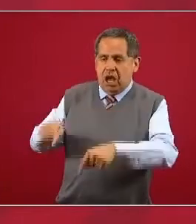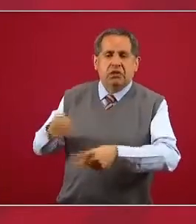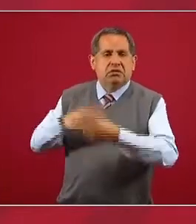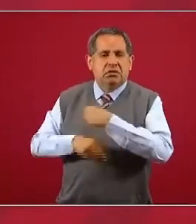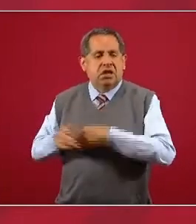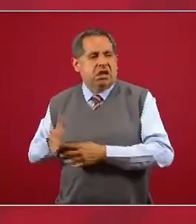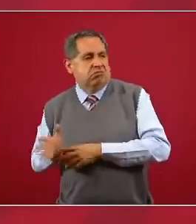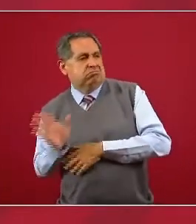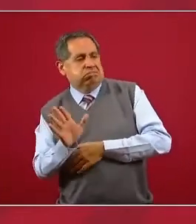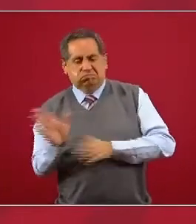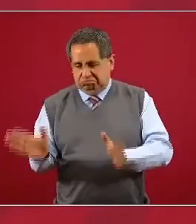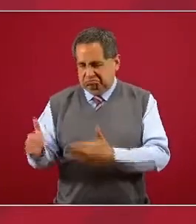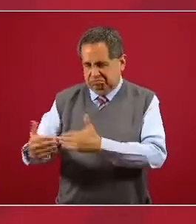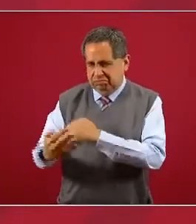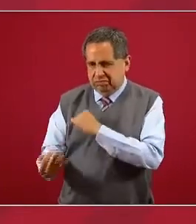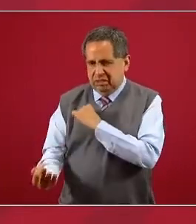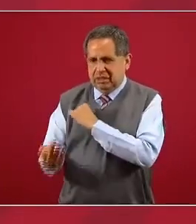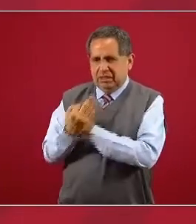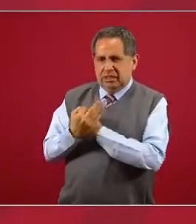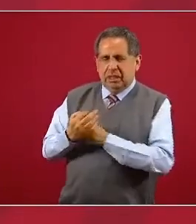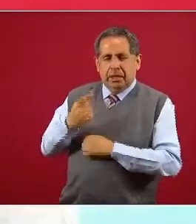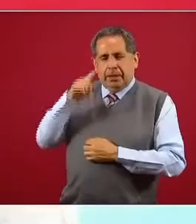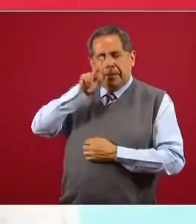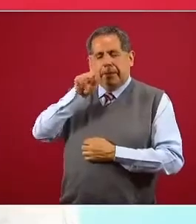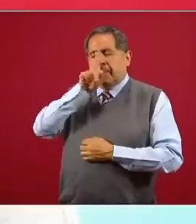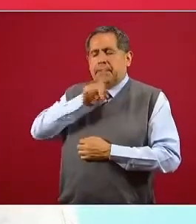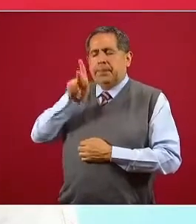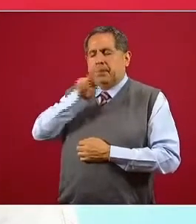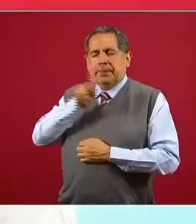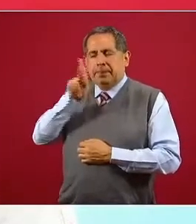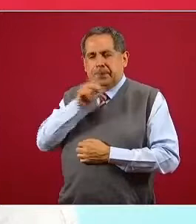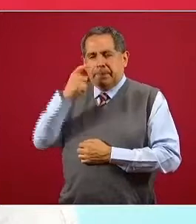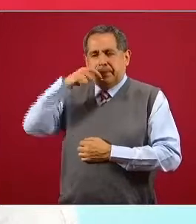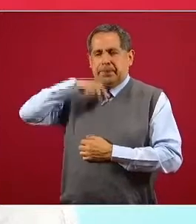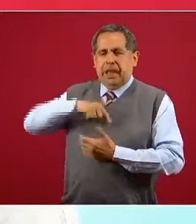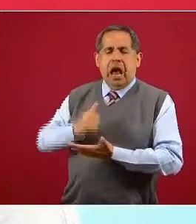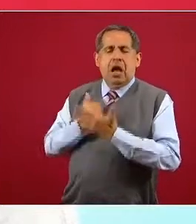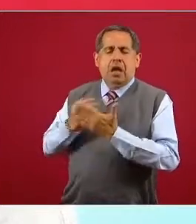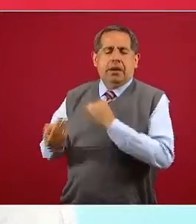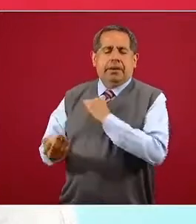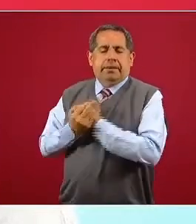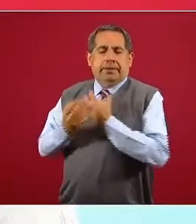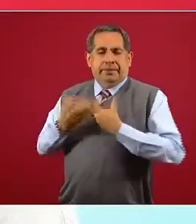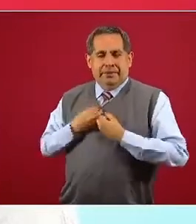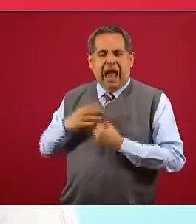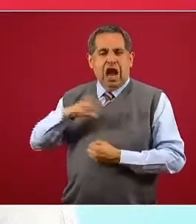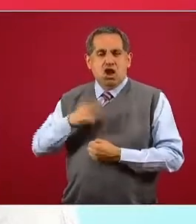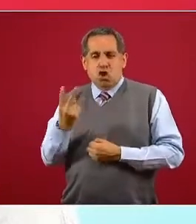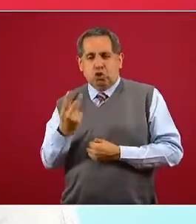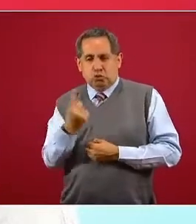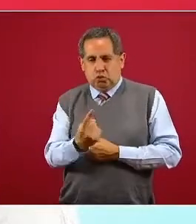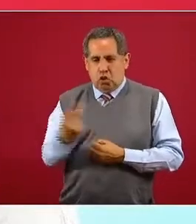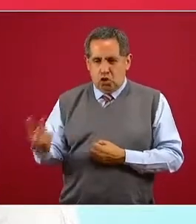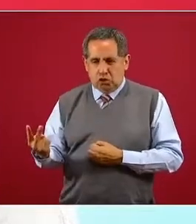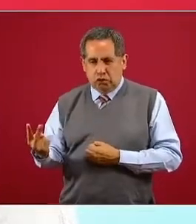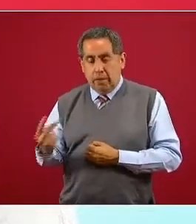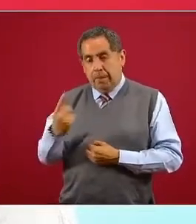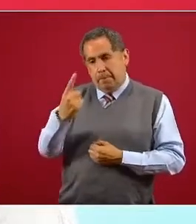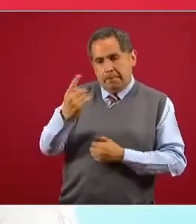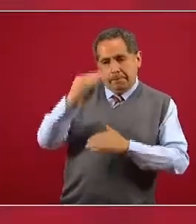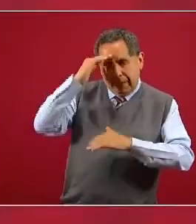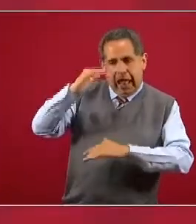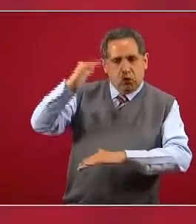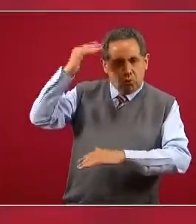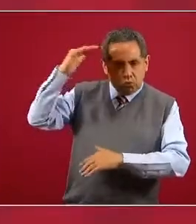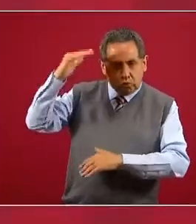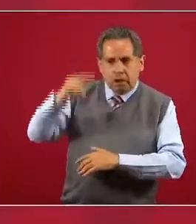vimos al ventilador Ejecatl 4T para adultos y GATSI, Suspiro, para niños.